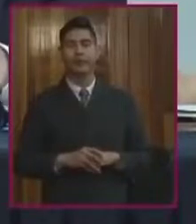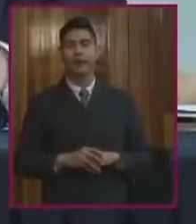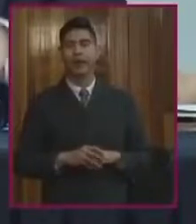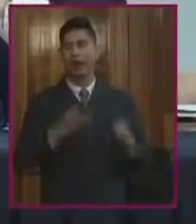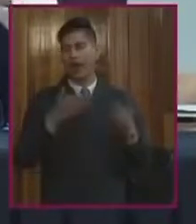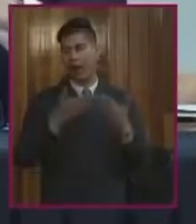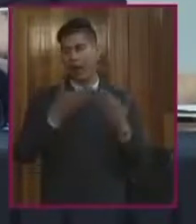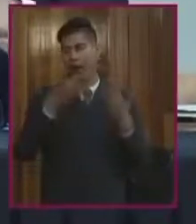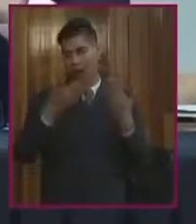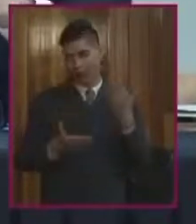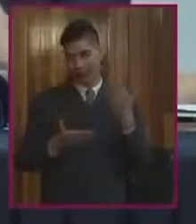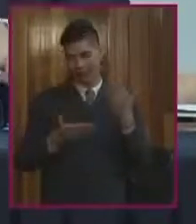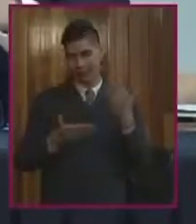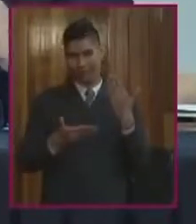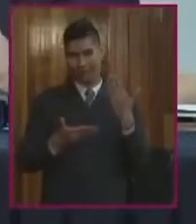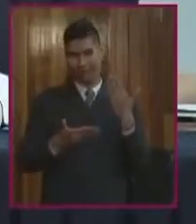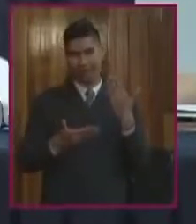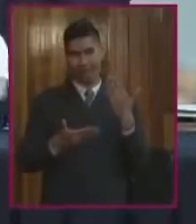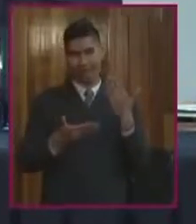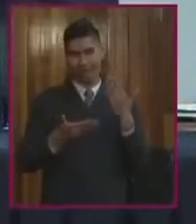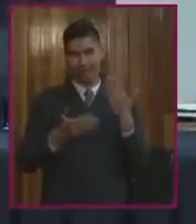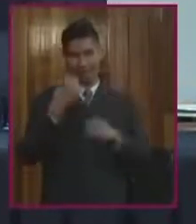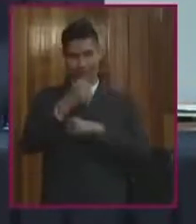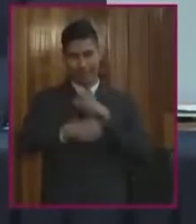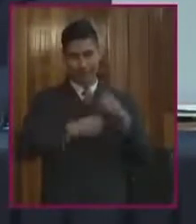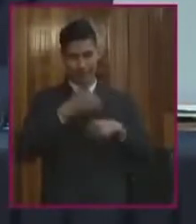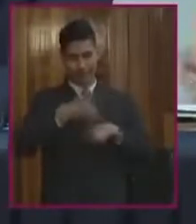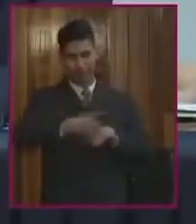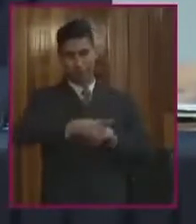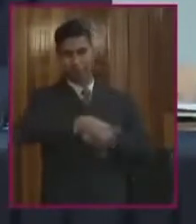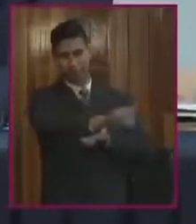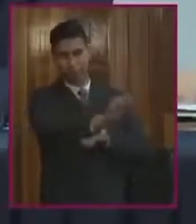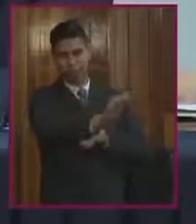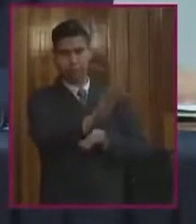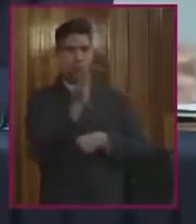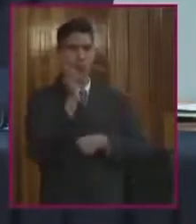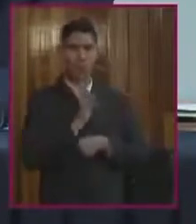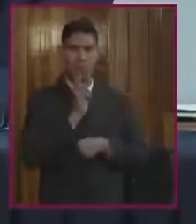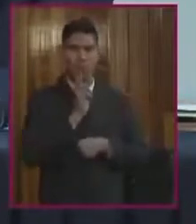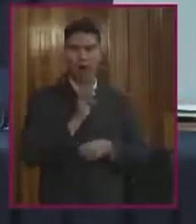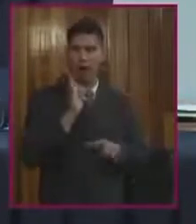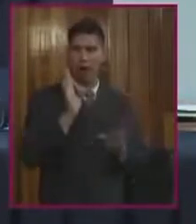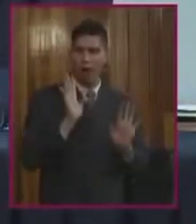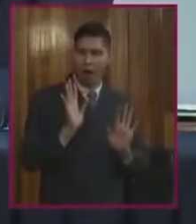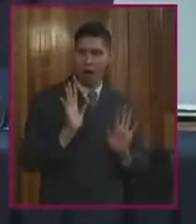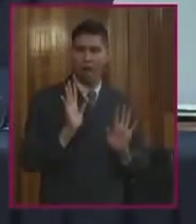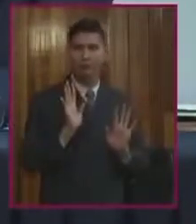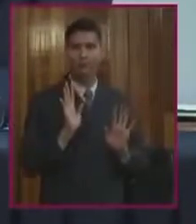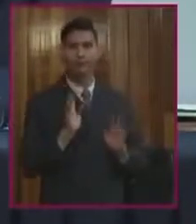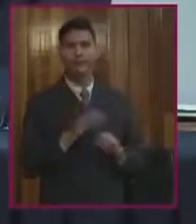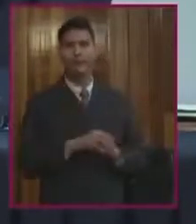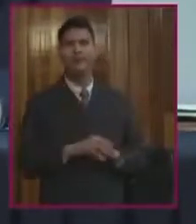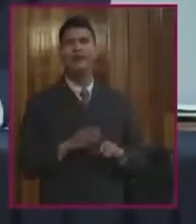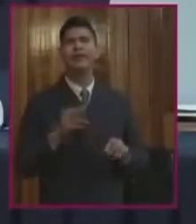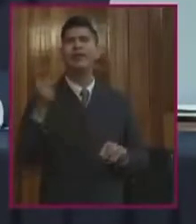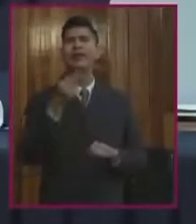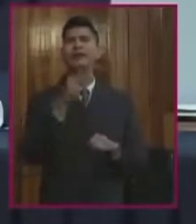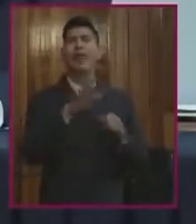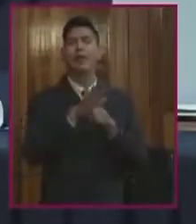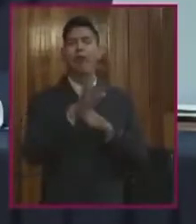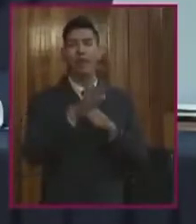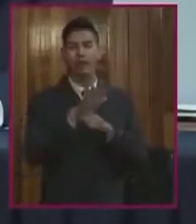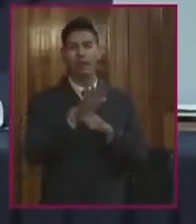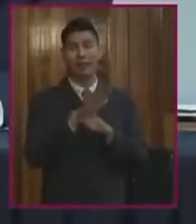ubicar desde este año ya una posibilidad. Para ello se requiere también la definición de una política